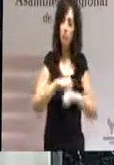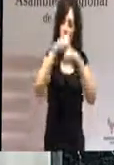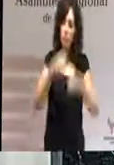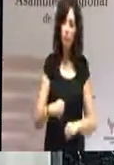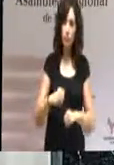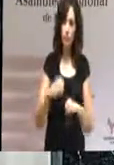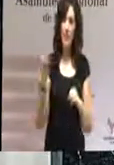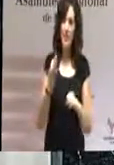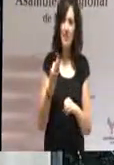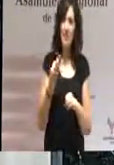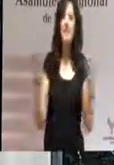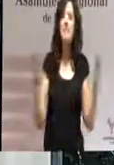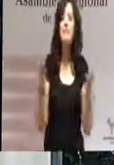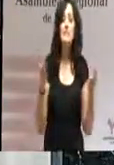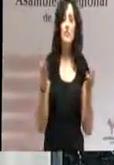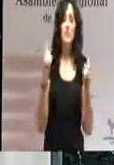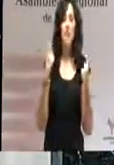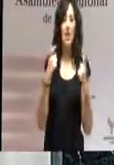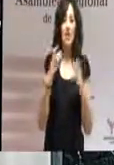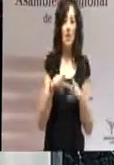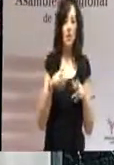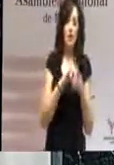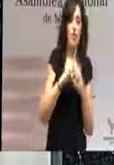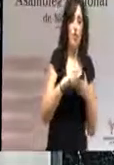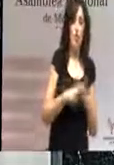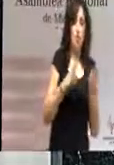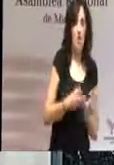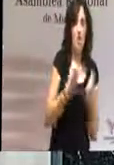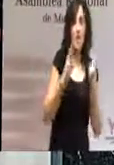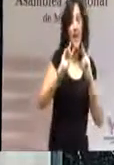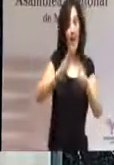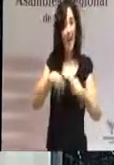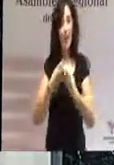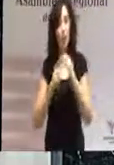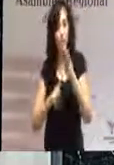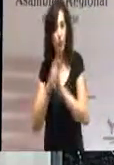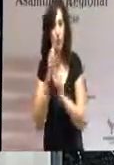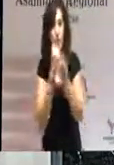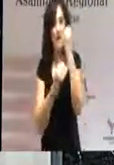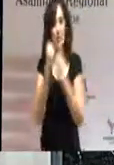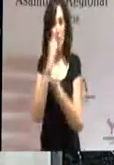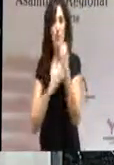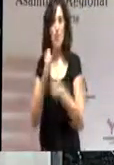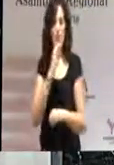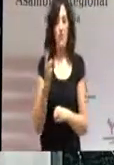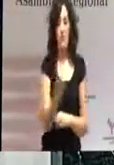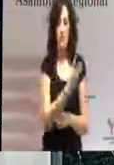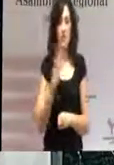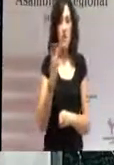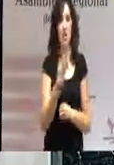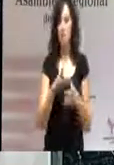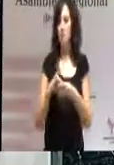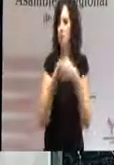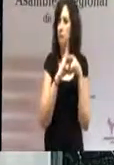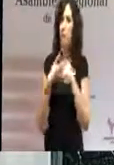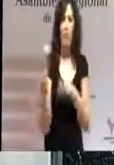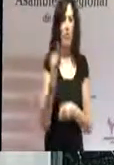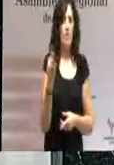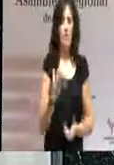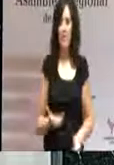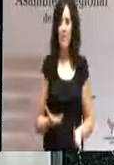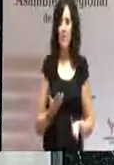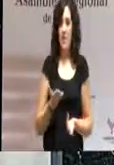relación entre cohesión social, regeneración y crecimiento económico, algo que, como ayer